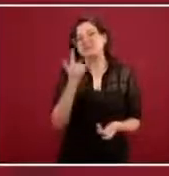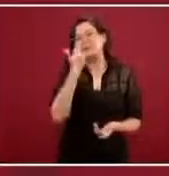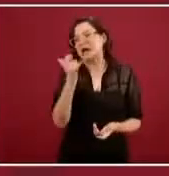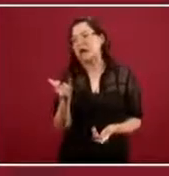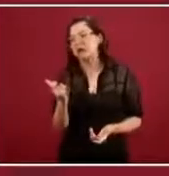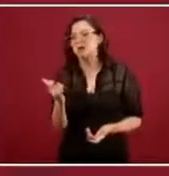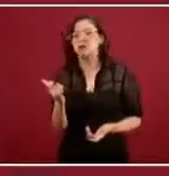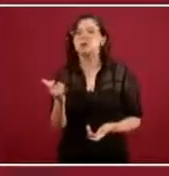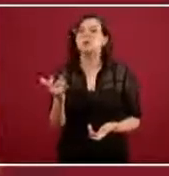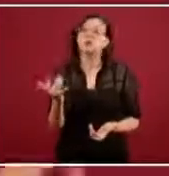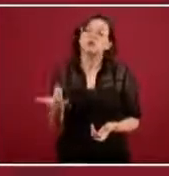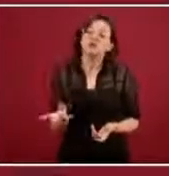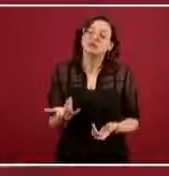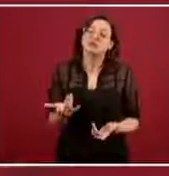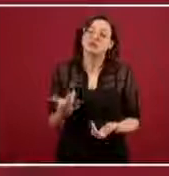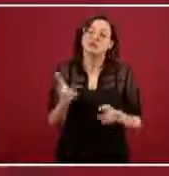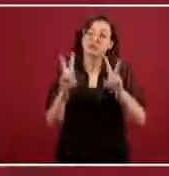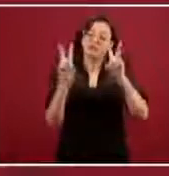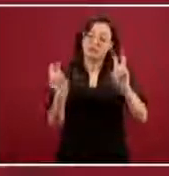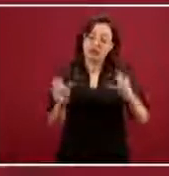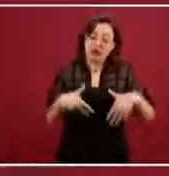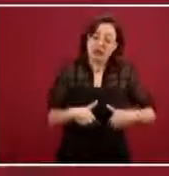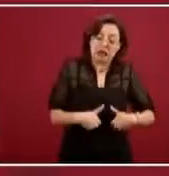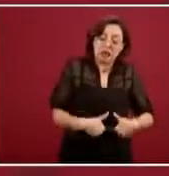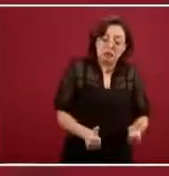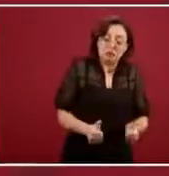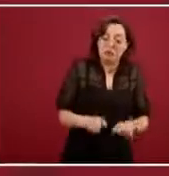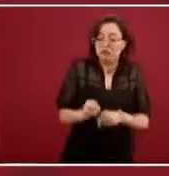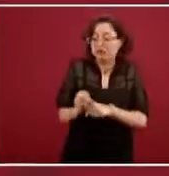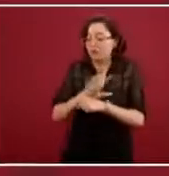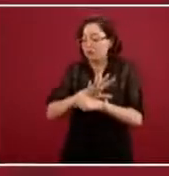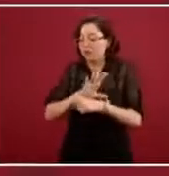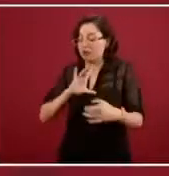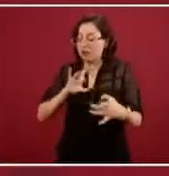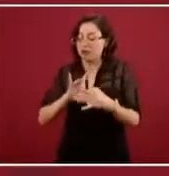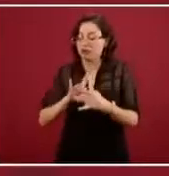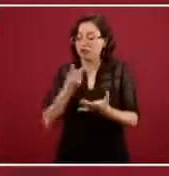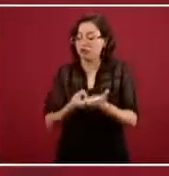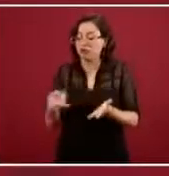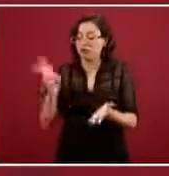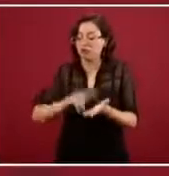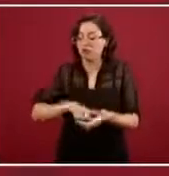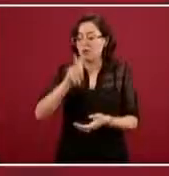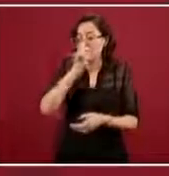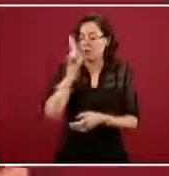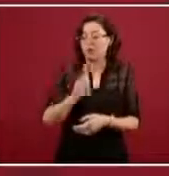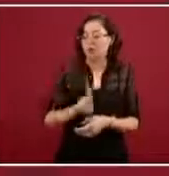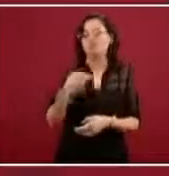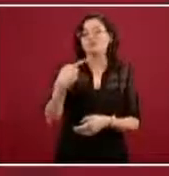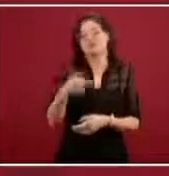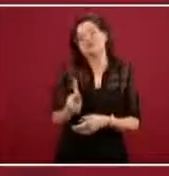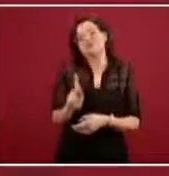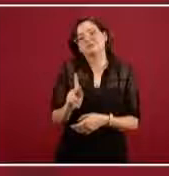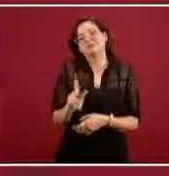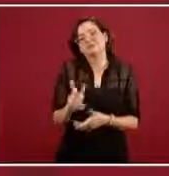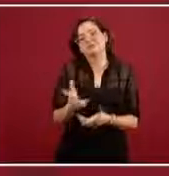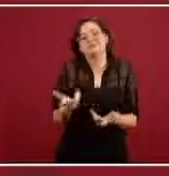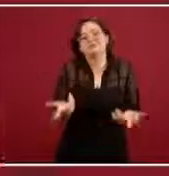rigurosa sobre desnutrición y el riesgo de complicaciones de COVID, pero por analogía